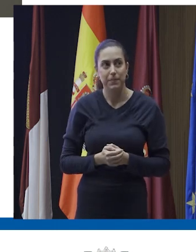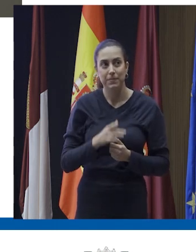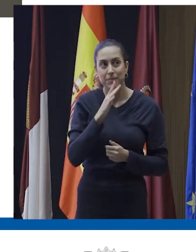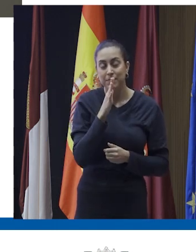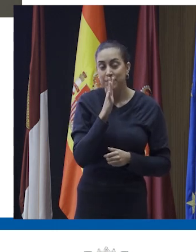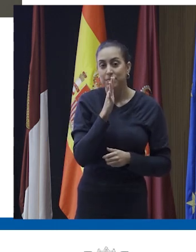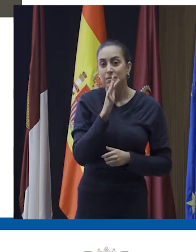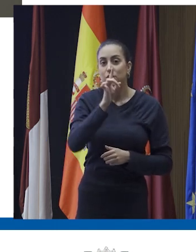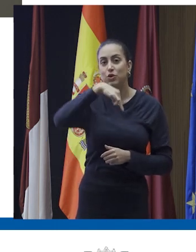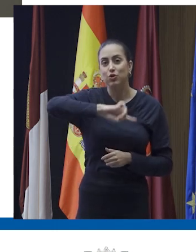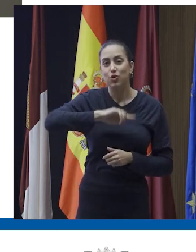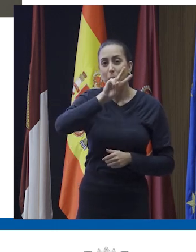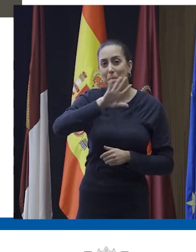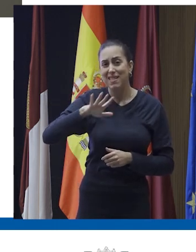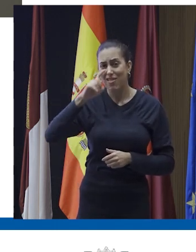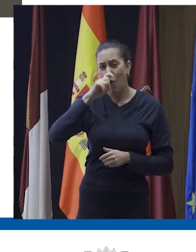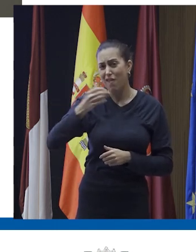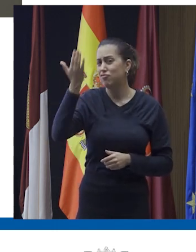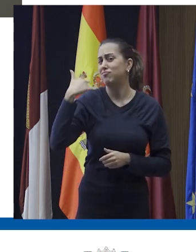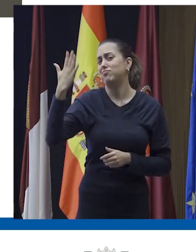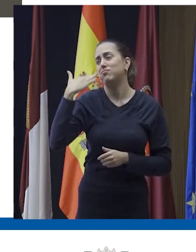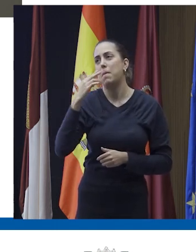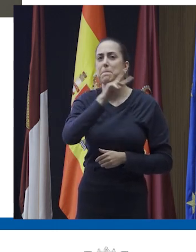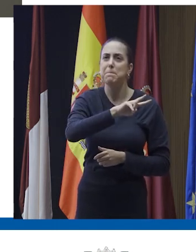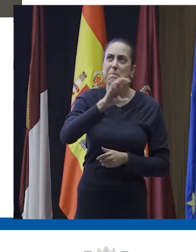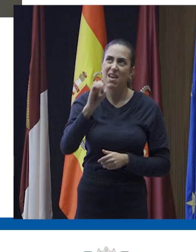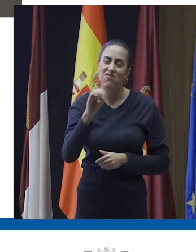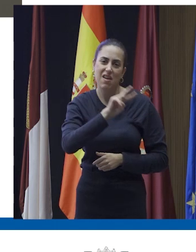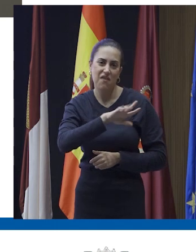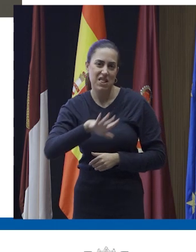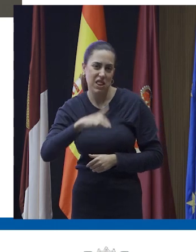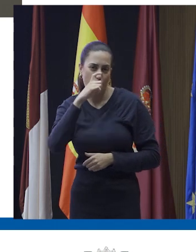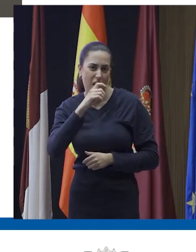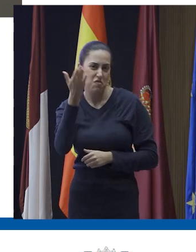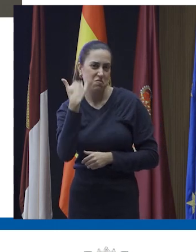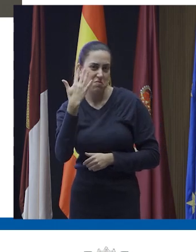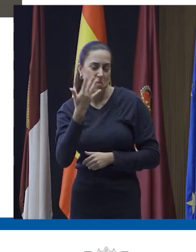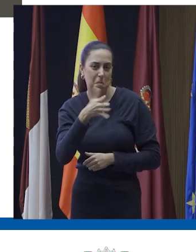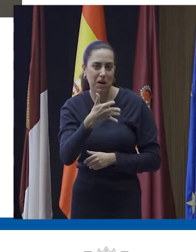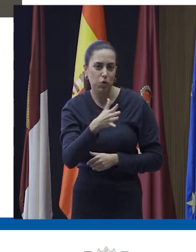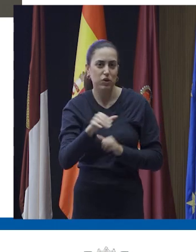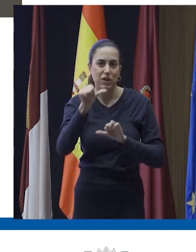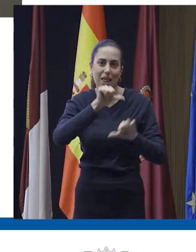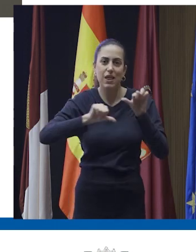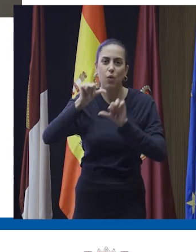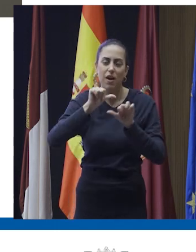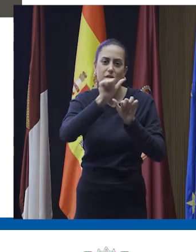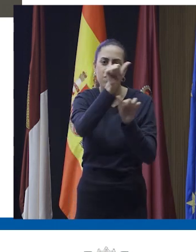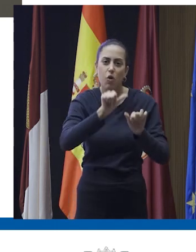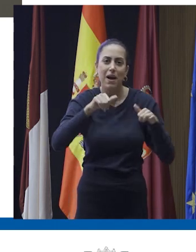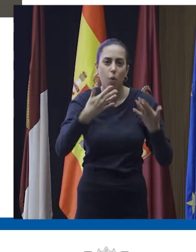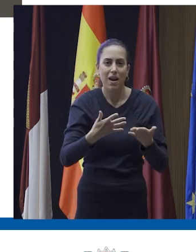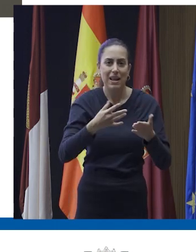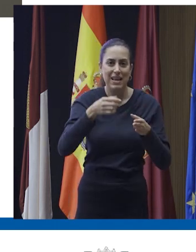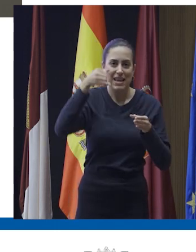hemos pasado hasta hace 25 años, pues de una cirugía en la que prácticamente hacíamos una incisión de